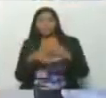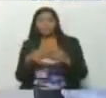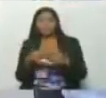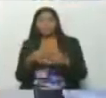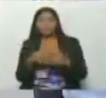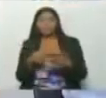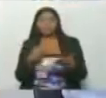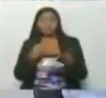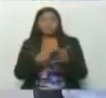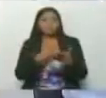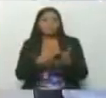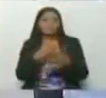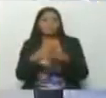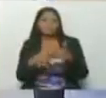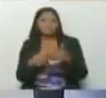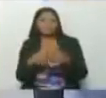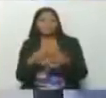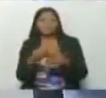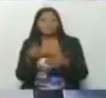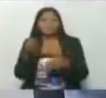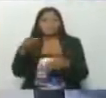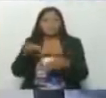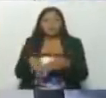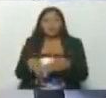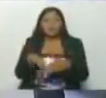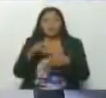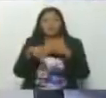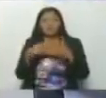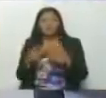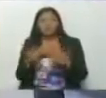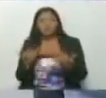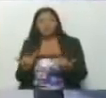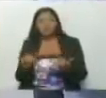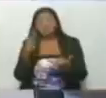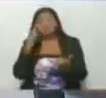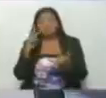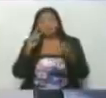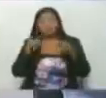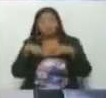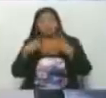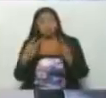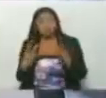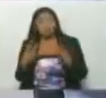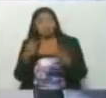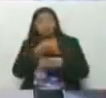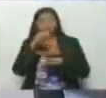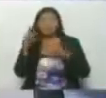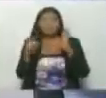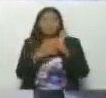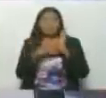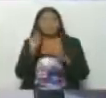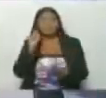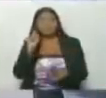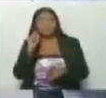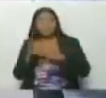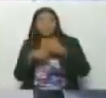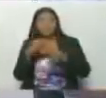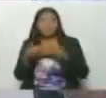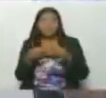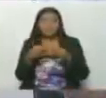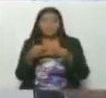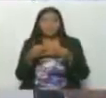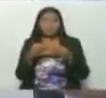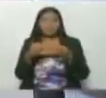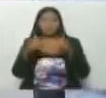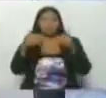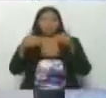el financiamiento de estos salarios que nadie desconoce como una reivindicación absolutamente necesaria e impostergable